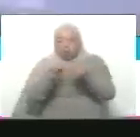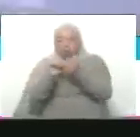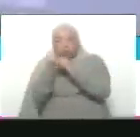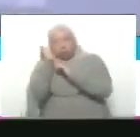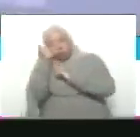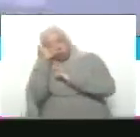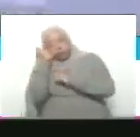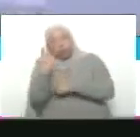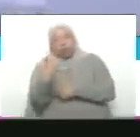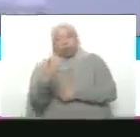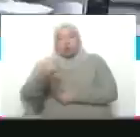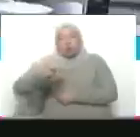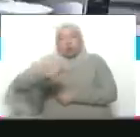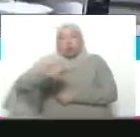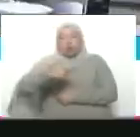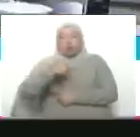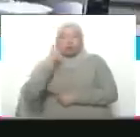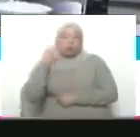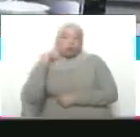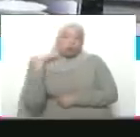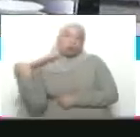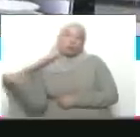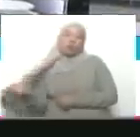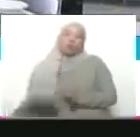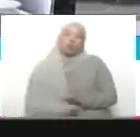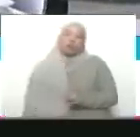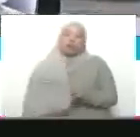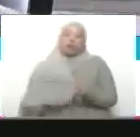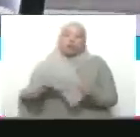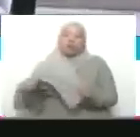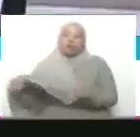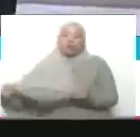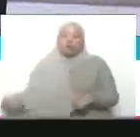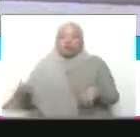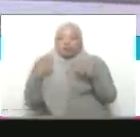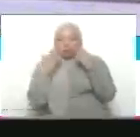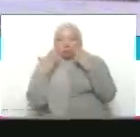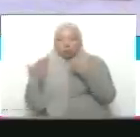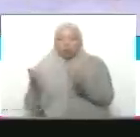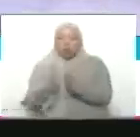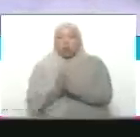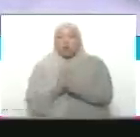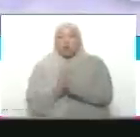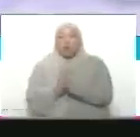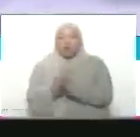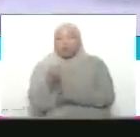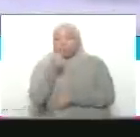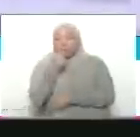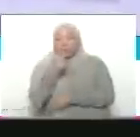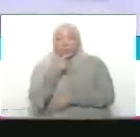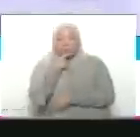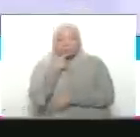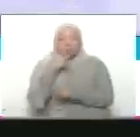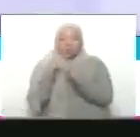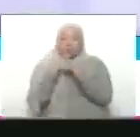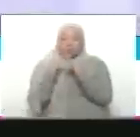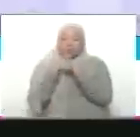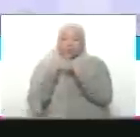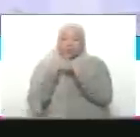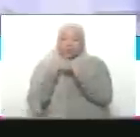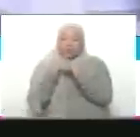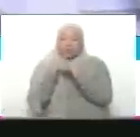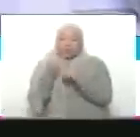llaves a mi hermoso vivienda pasen todos Adel adelante Gracias hermosa mi